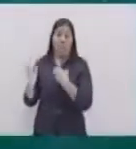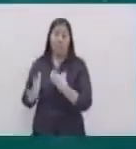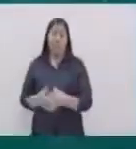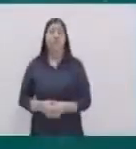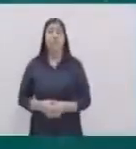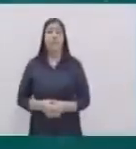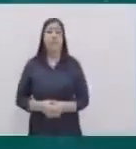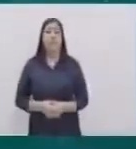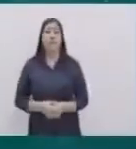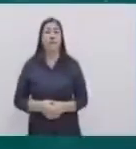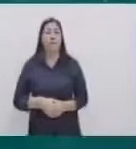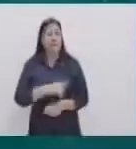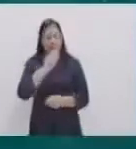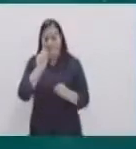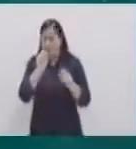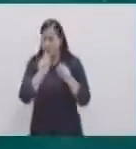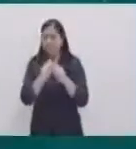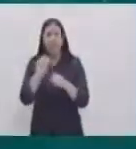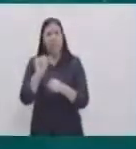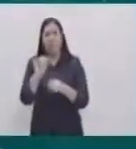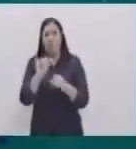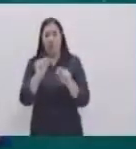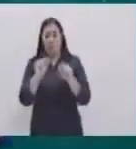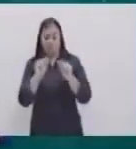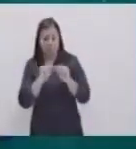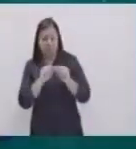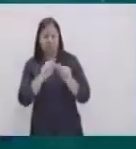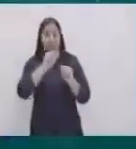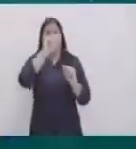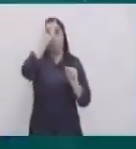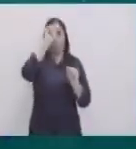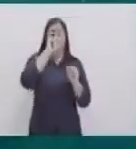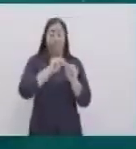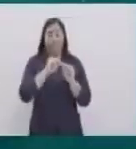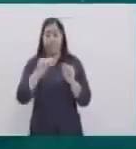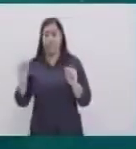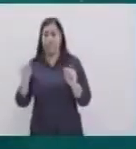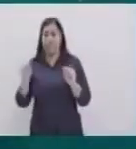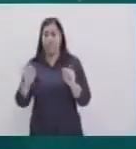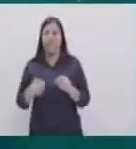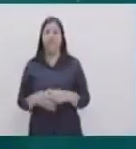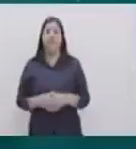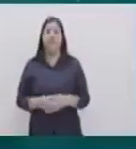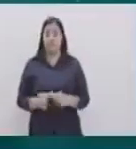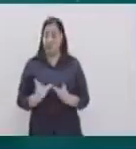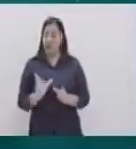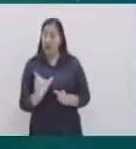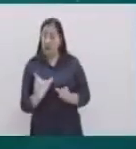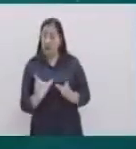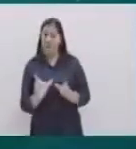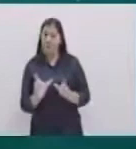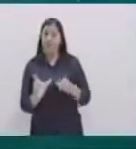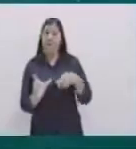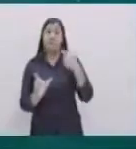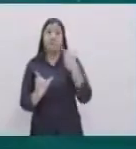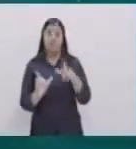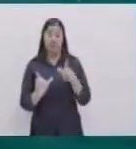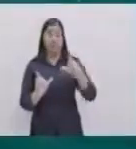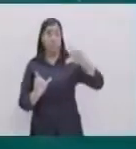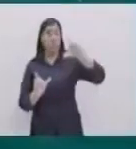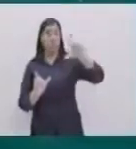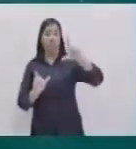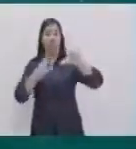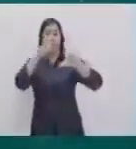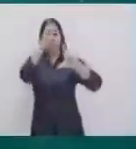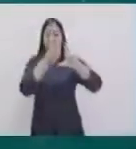Y vamos a hacer exactamente lo mismo, pero en el otro lado. Lo voy a detener acá, voy a abrir mi compás a la medida y voy a